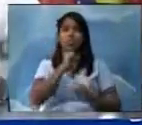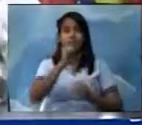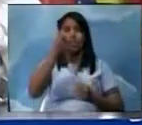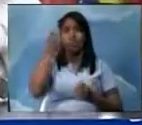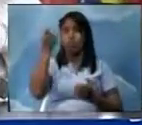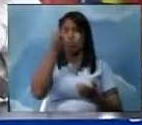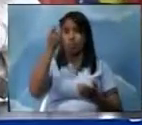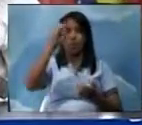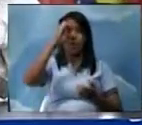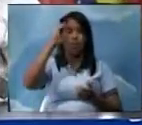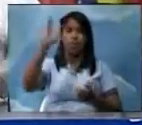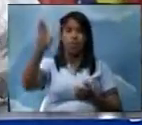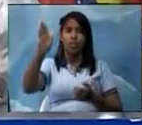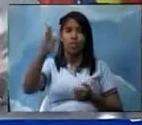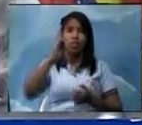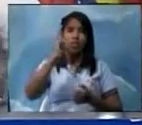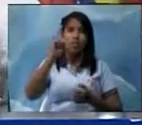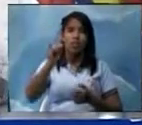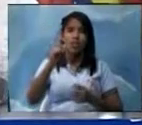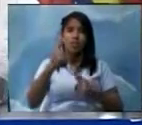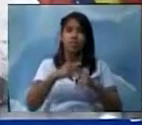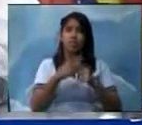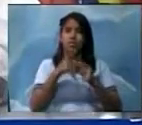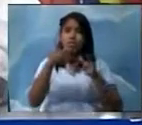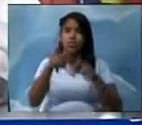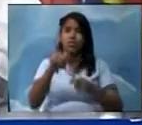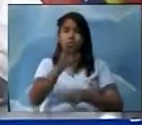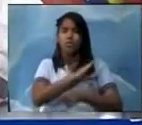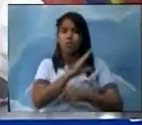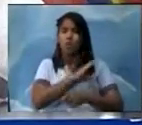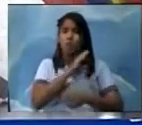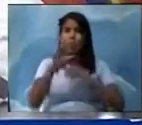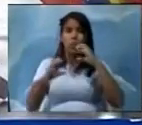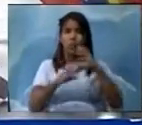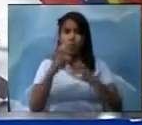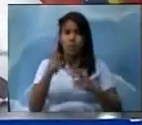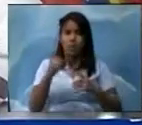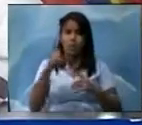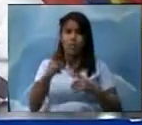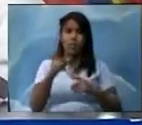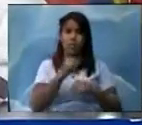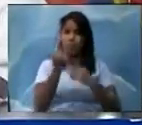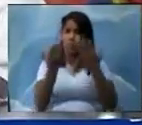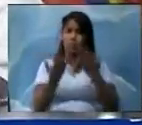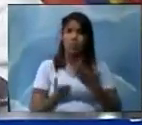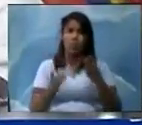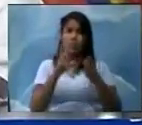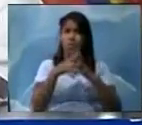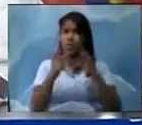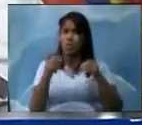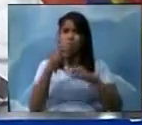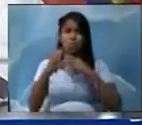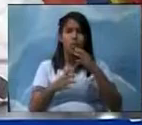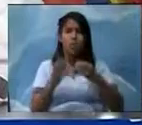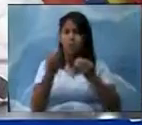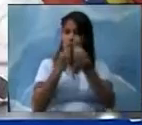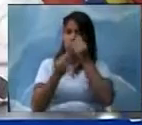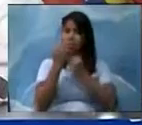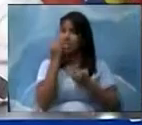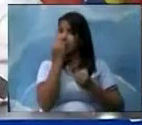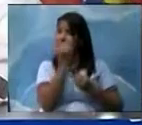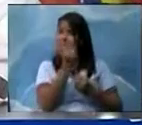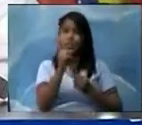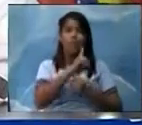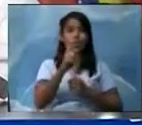un Buscador de Dios y resolvía sus problemas él no resolvía los comiéndose las